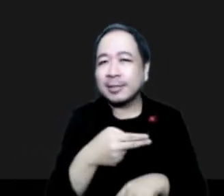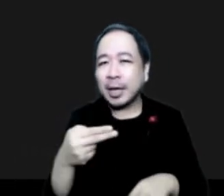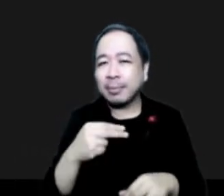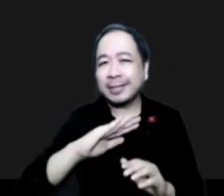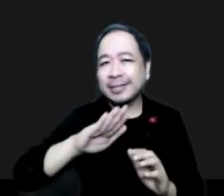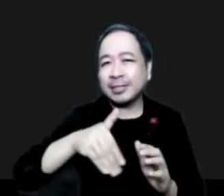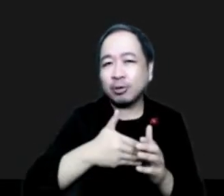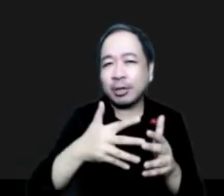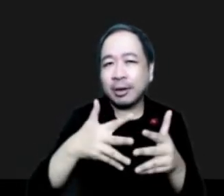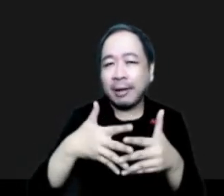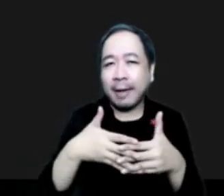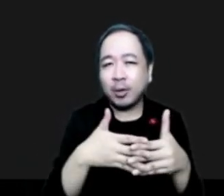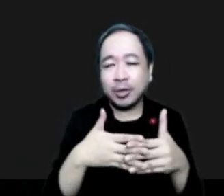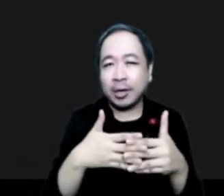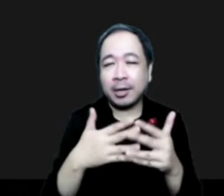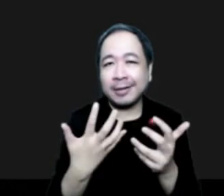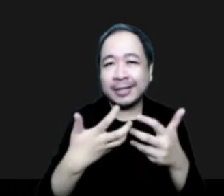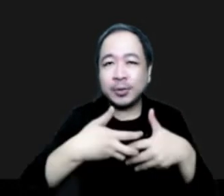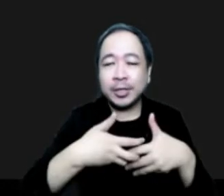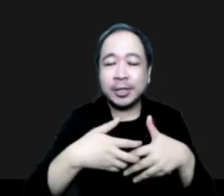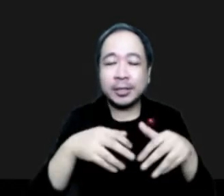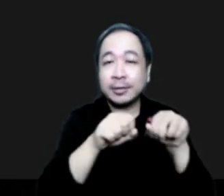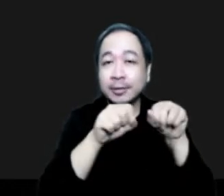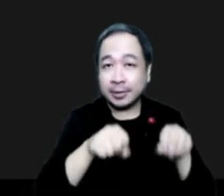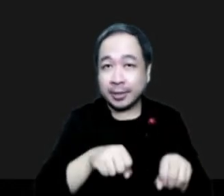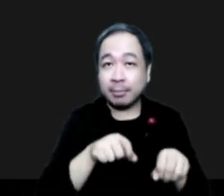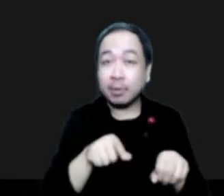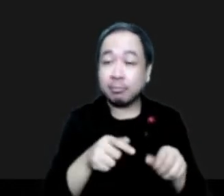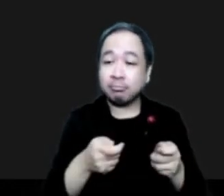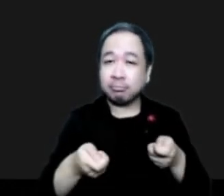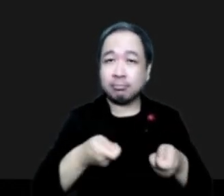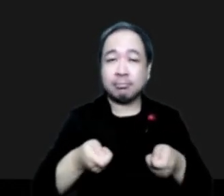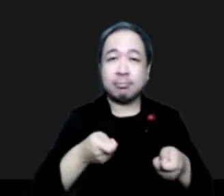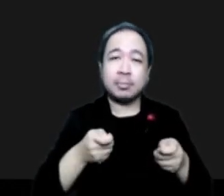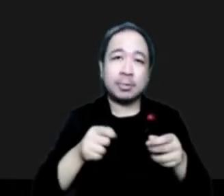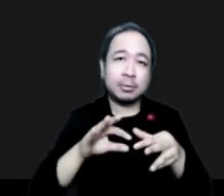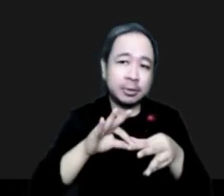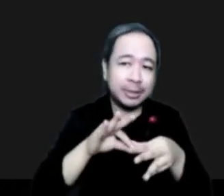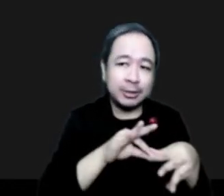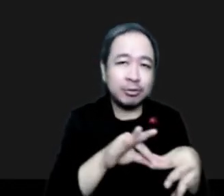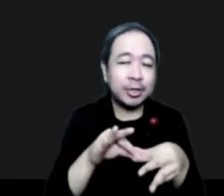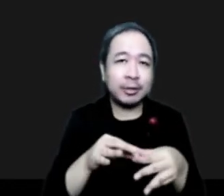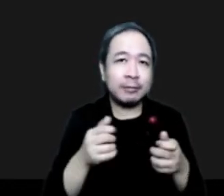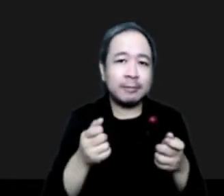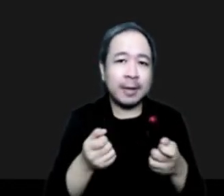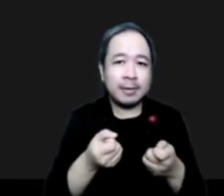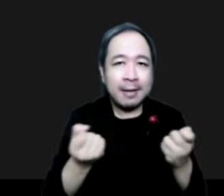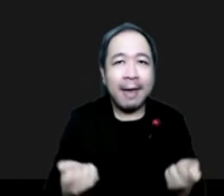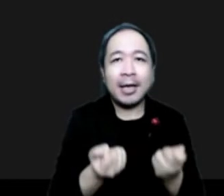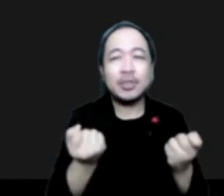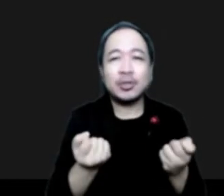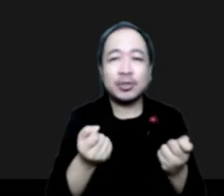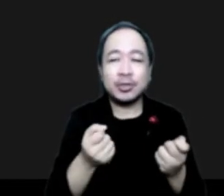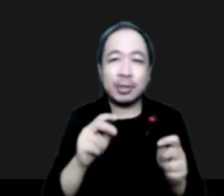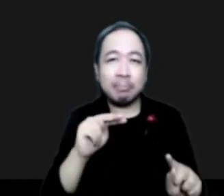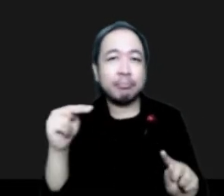coordinar acciones desde el punto de vista regional. Son parte de nuestra organización los servicios